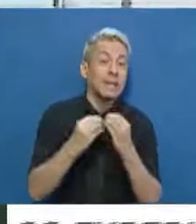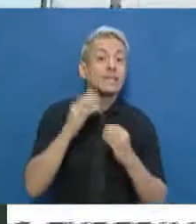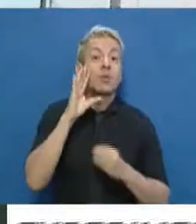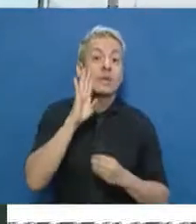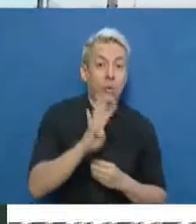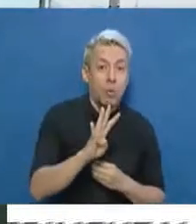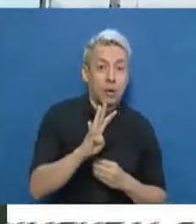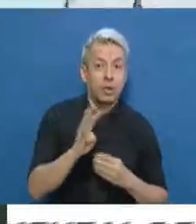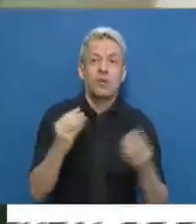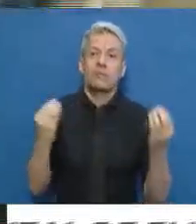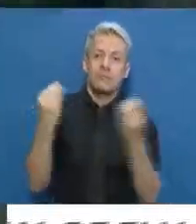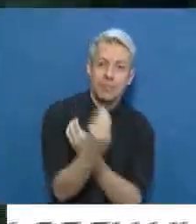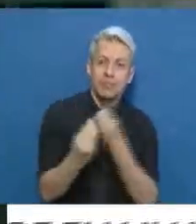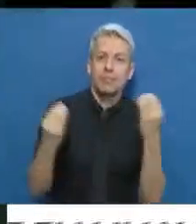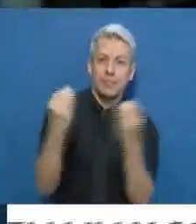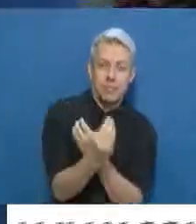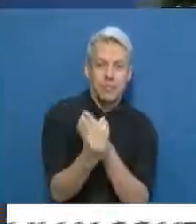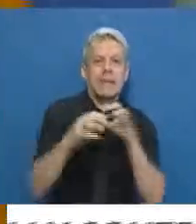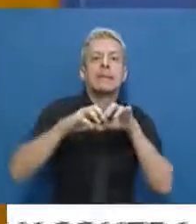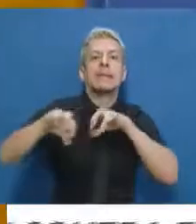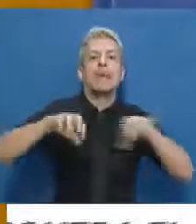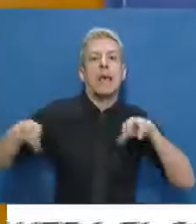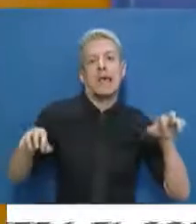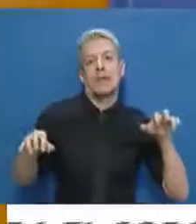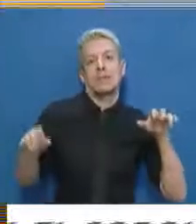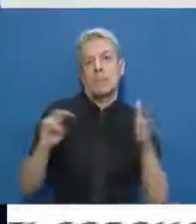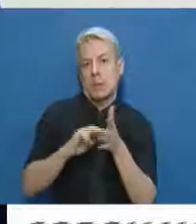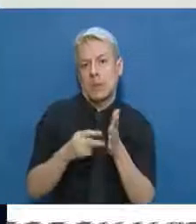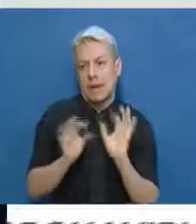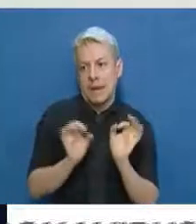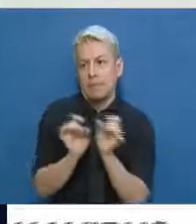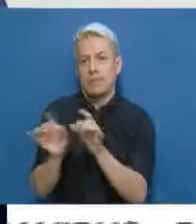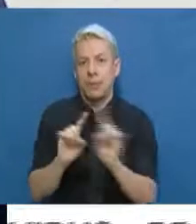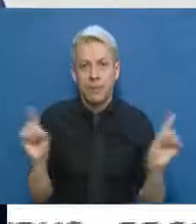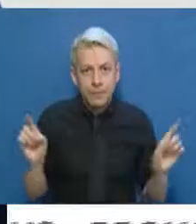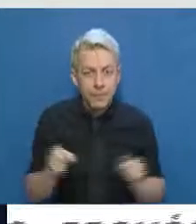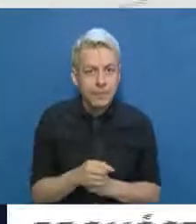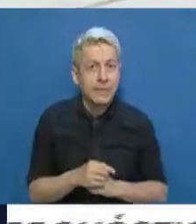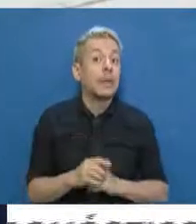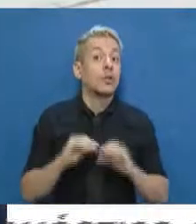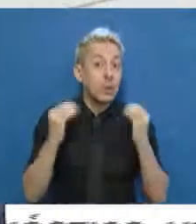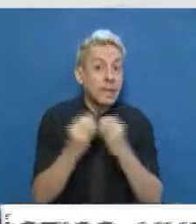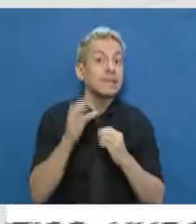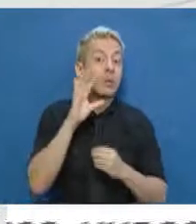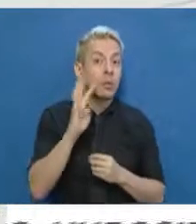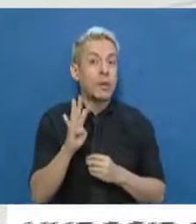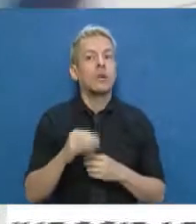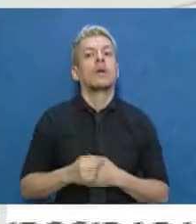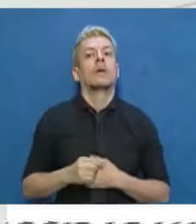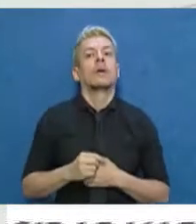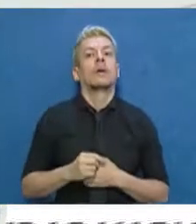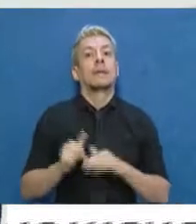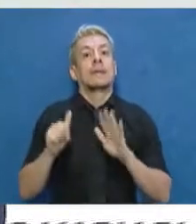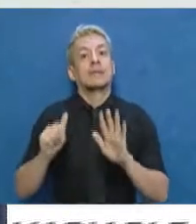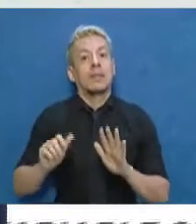en formato de burbuja para evitar cualquier tipo de problema en cuanto a salud. 54 alumnos la totalidad, tenemos 2 sexto años, 2 divisiones.